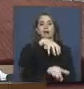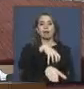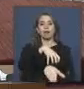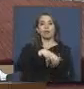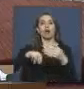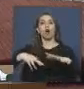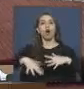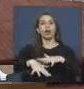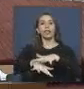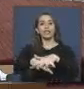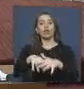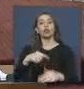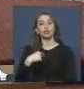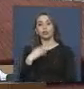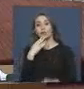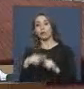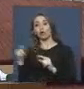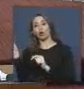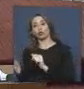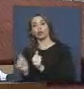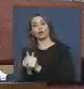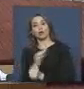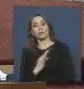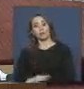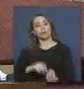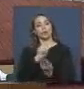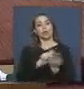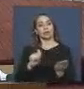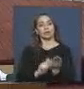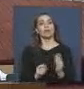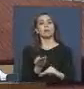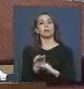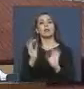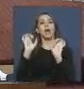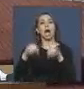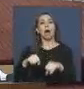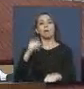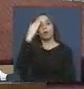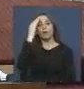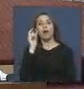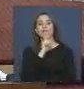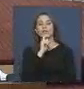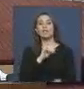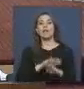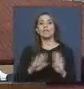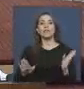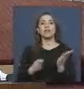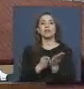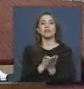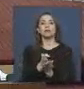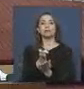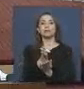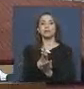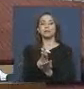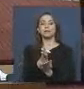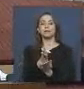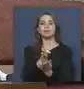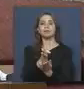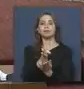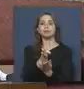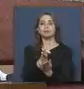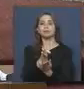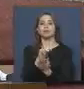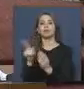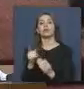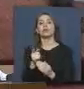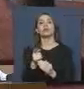proyecto del cual soy coautor, lo que pido es la aprobación de un feriado que representa la culminación del inicio de lo que representa la